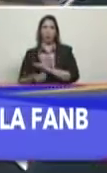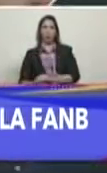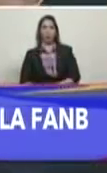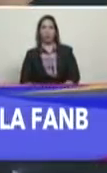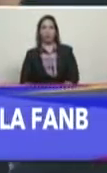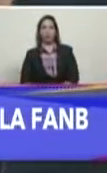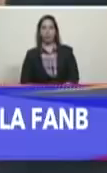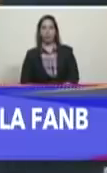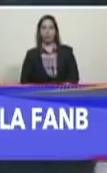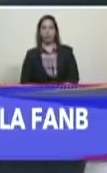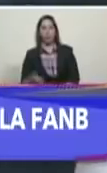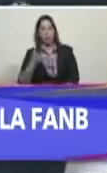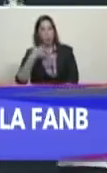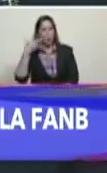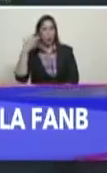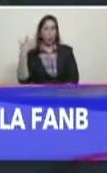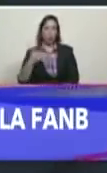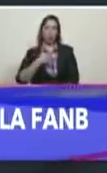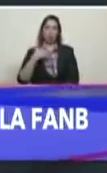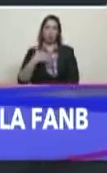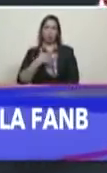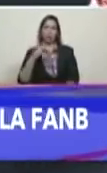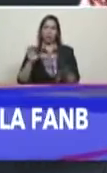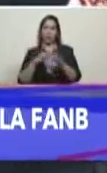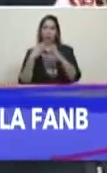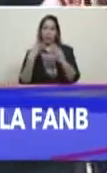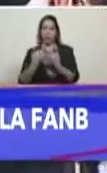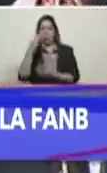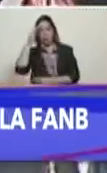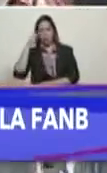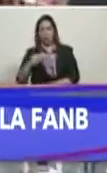Qué orgullo siente la familia militar